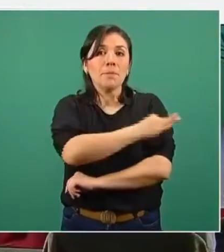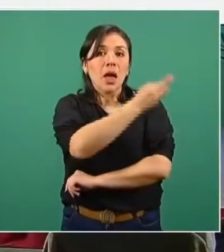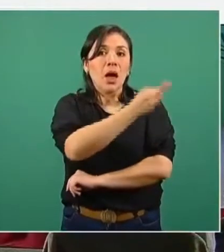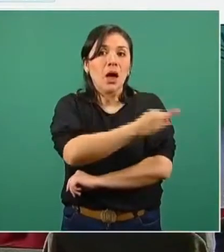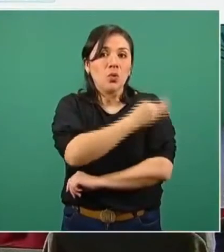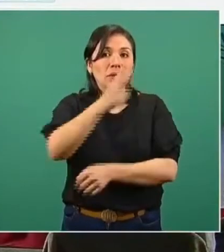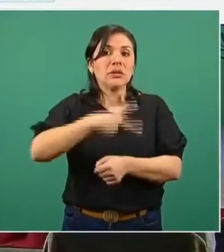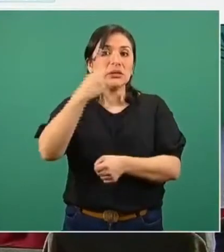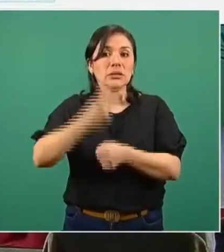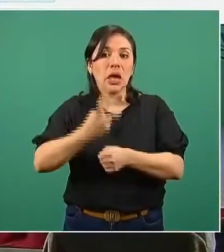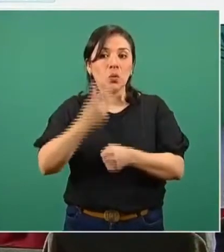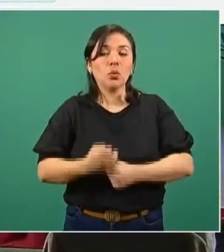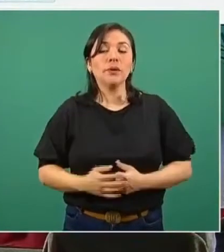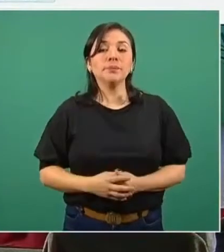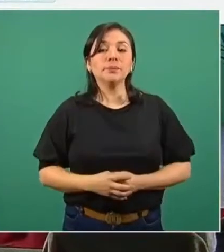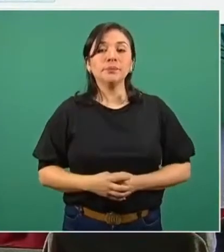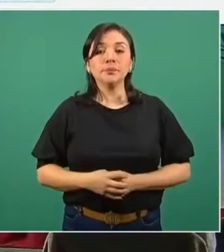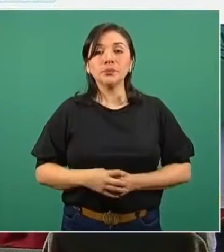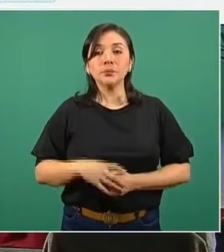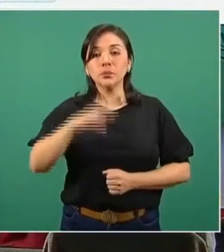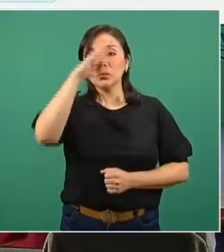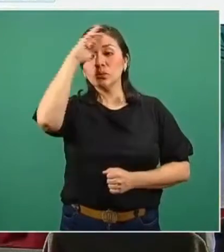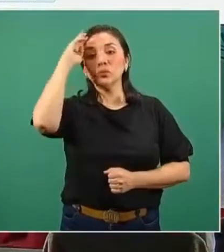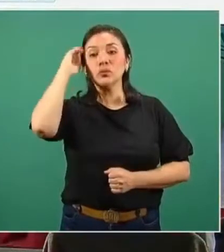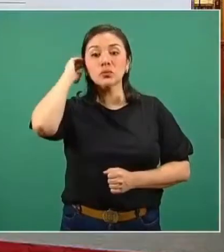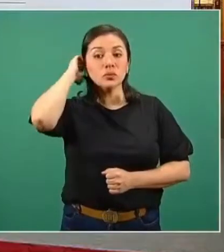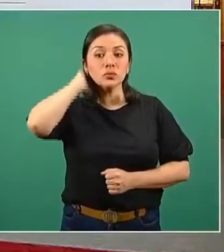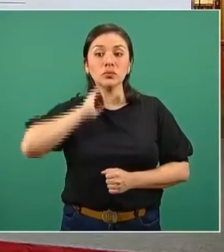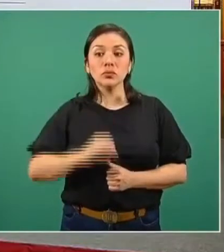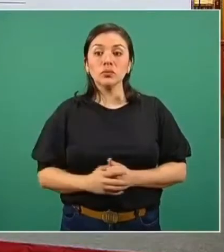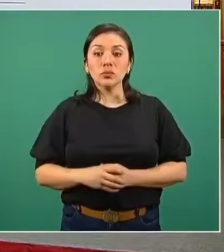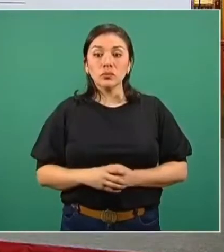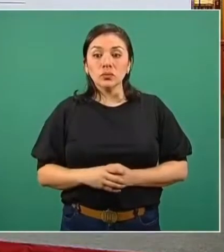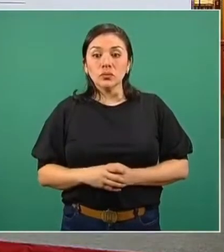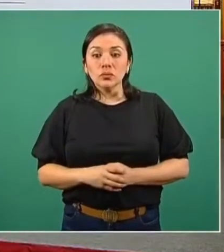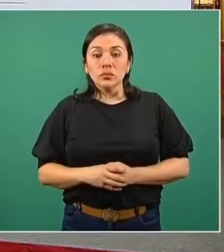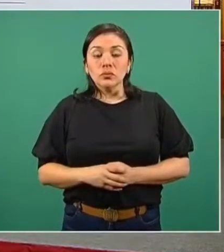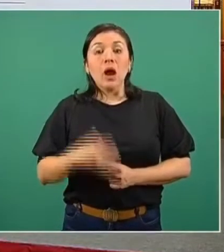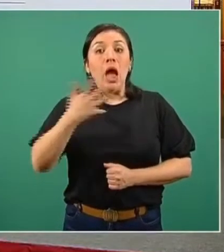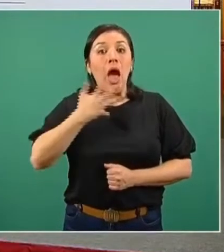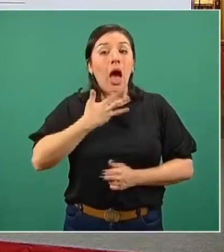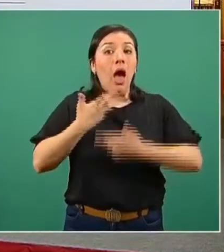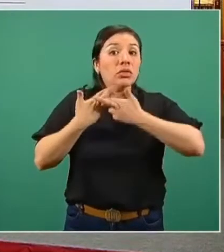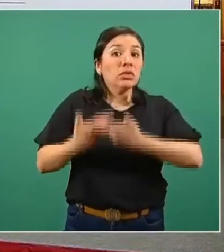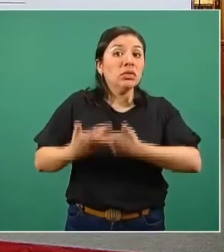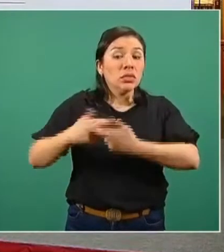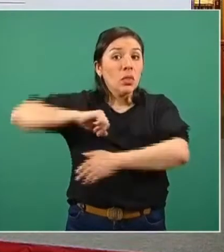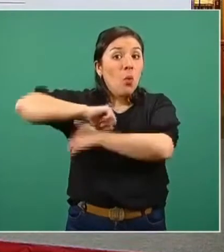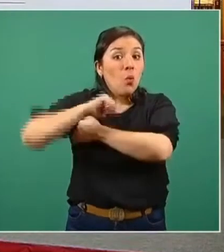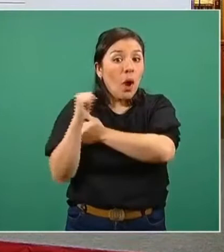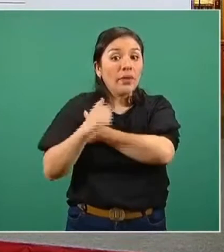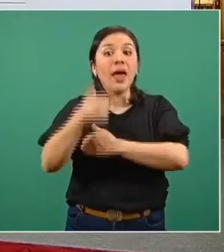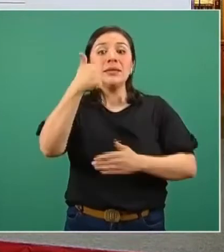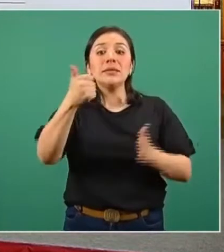69% de las dosis aplicadas. Tenemos en reserva aún